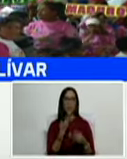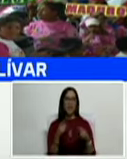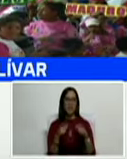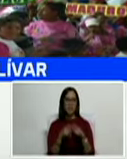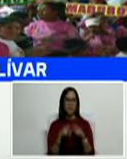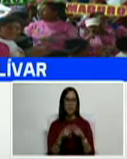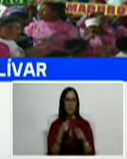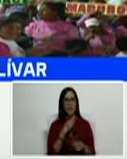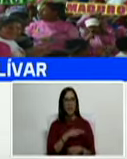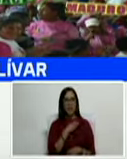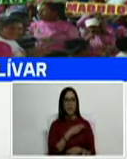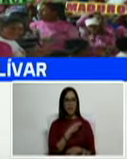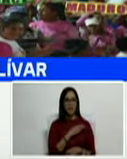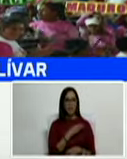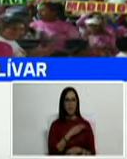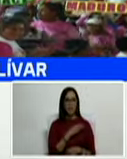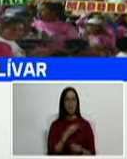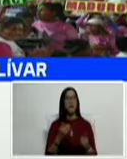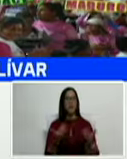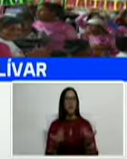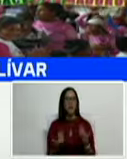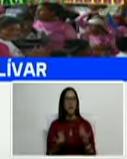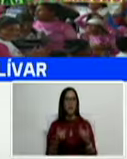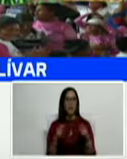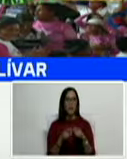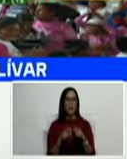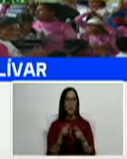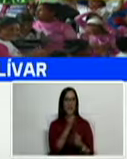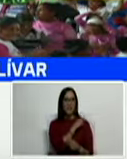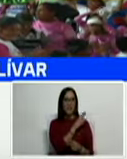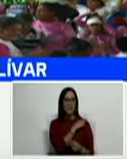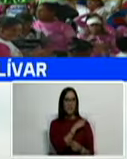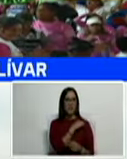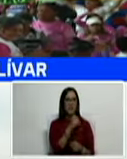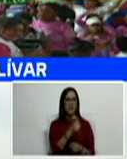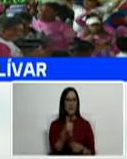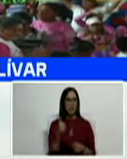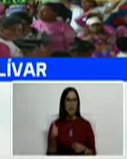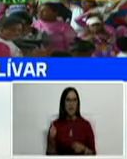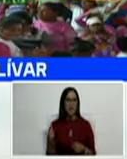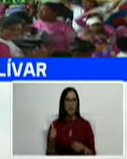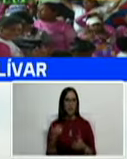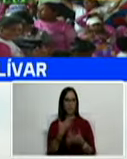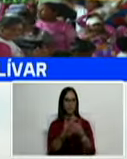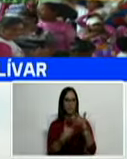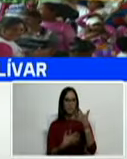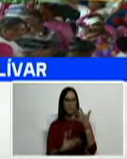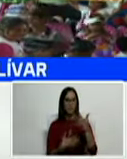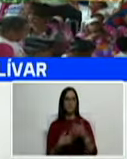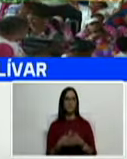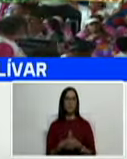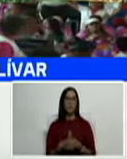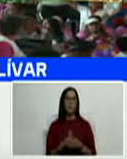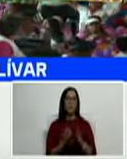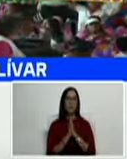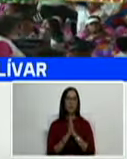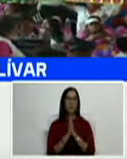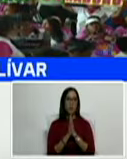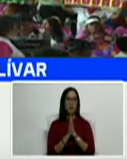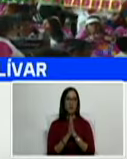para la gran misión. Vengan las compañeras, jefas, de cada una de las vertientes, de los vértices. Por